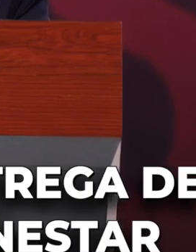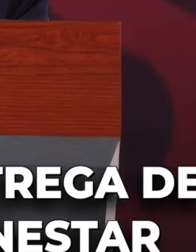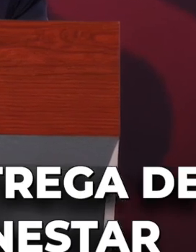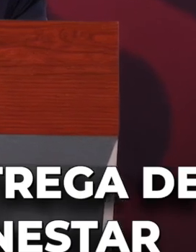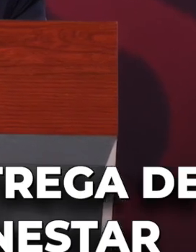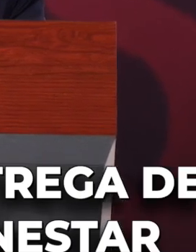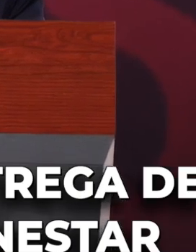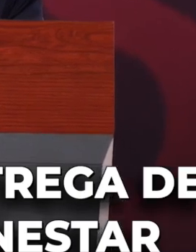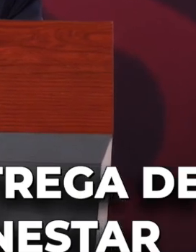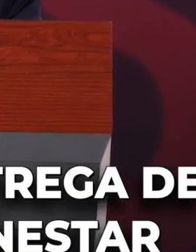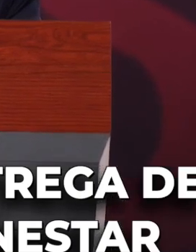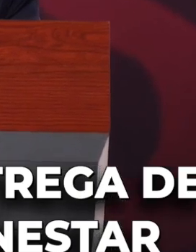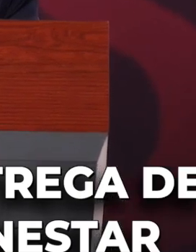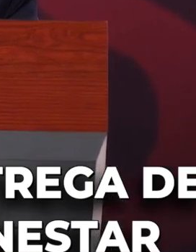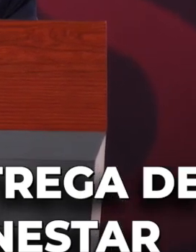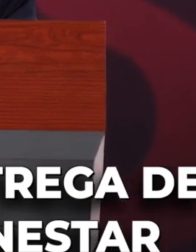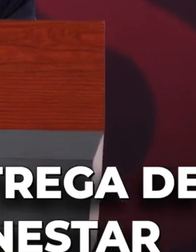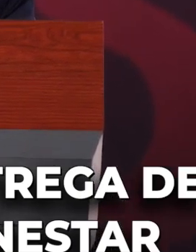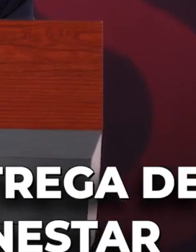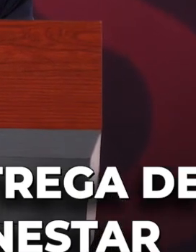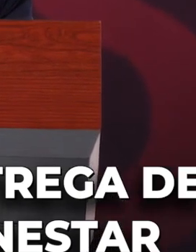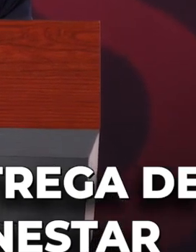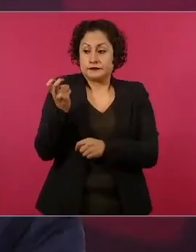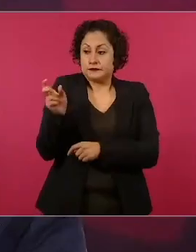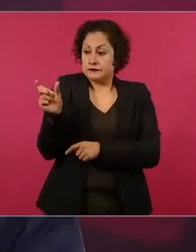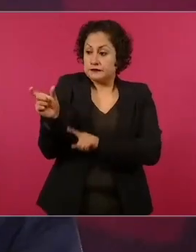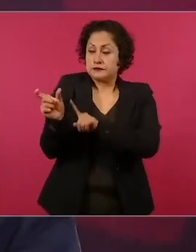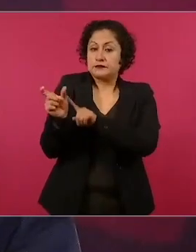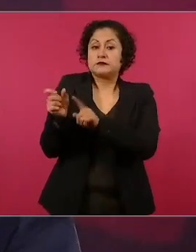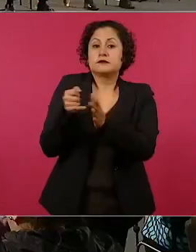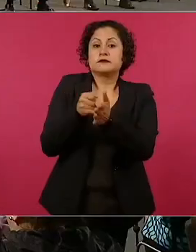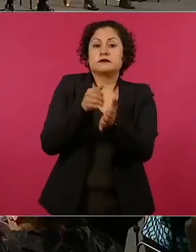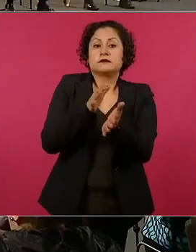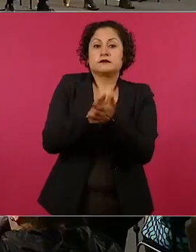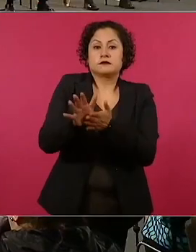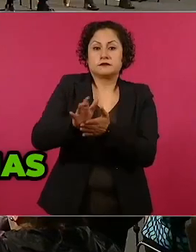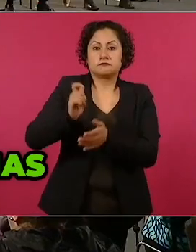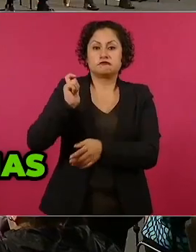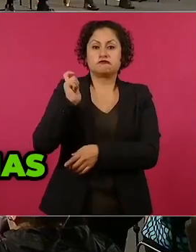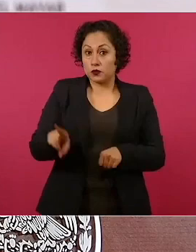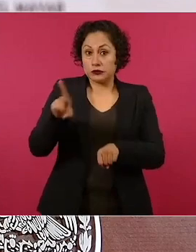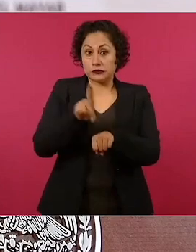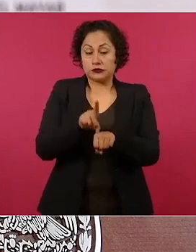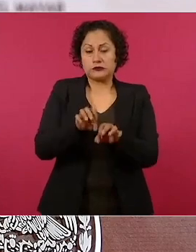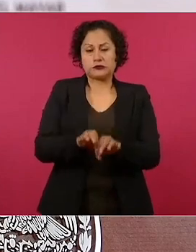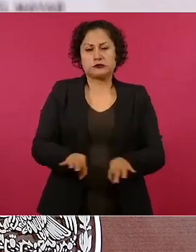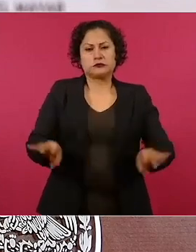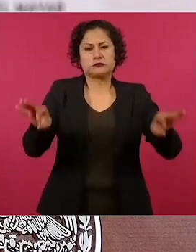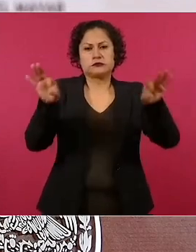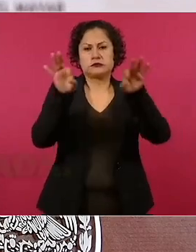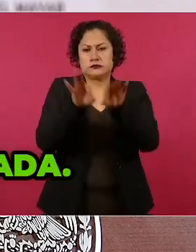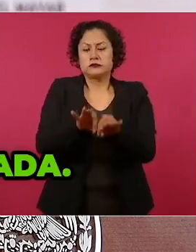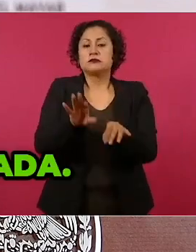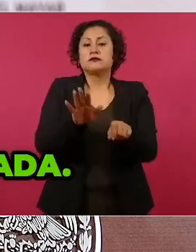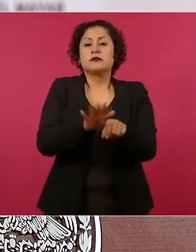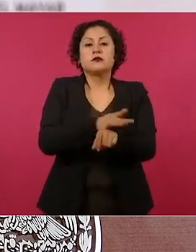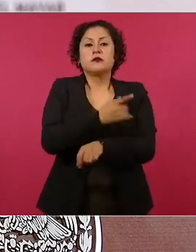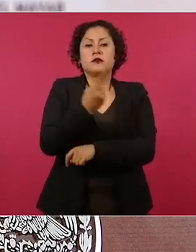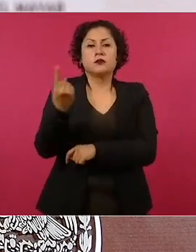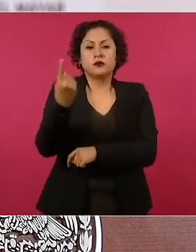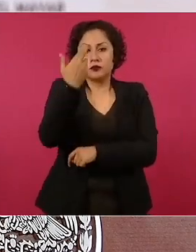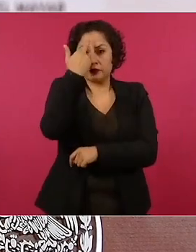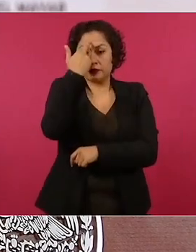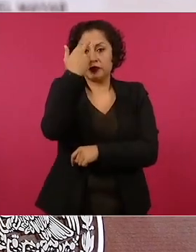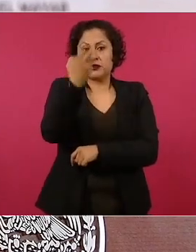anuncia el inicio de la entrega de credenciales del IMSS Bienestar para 9.5 millones de personas sin seguridad social registradas.